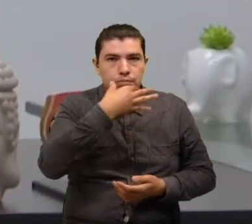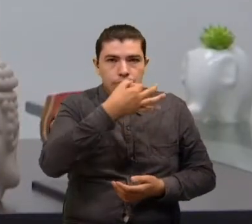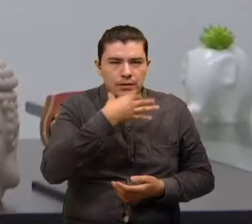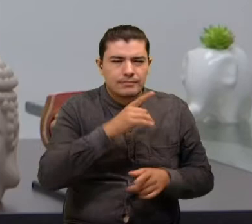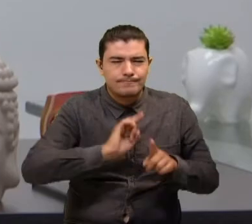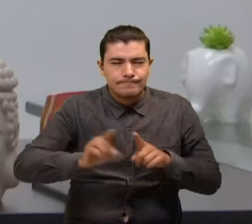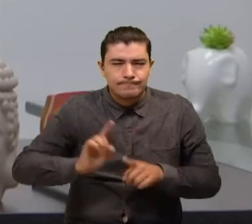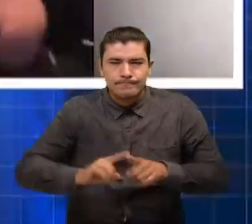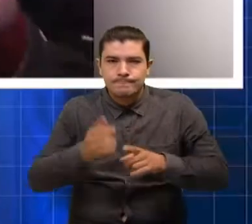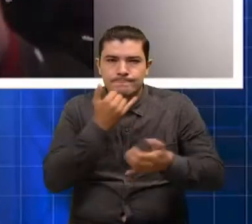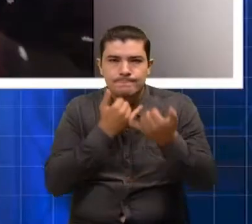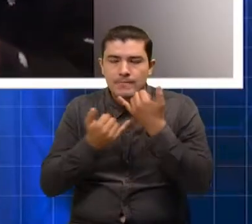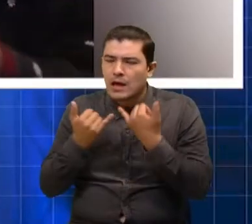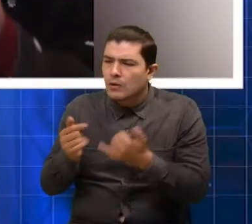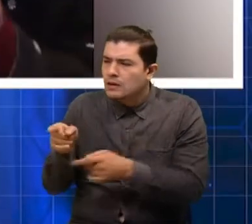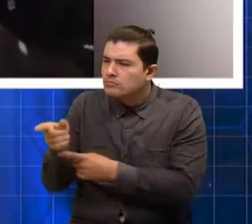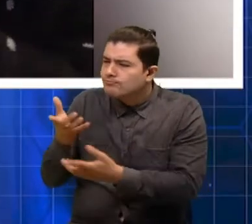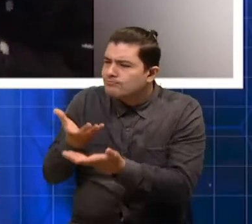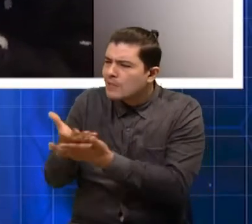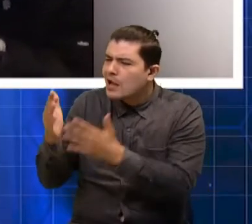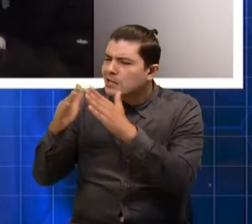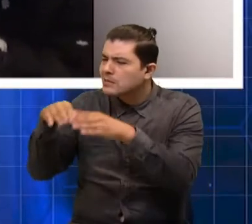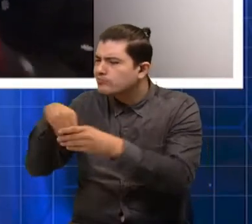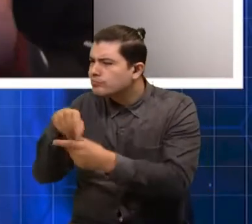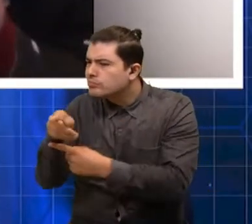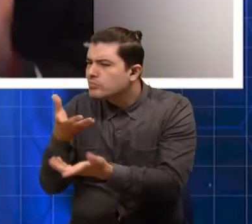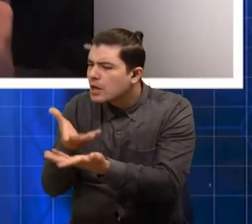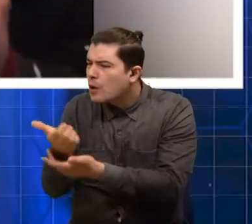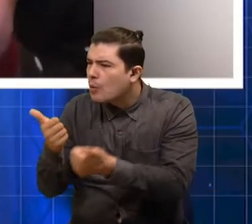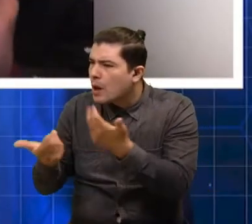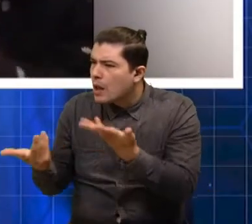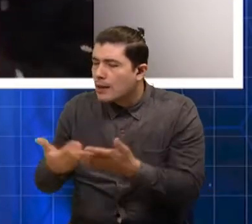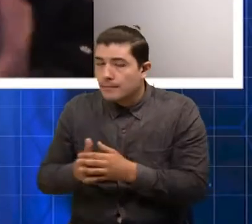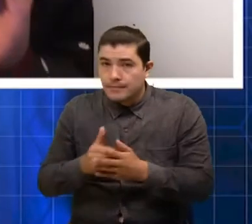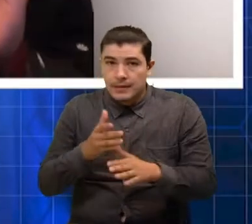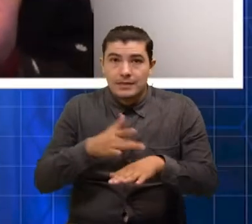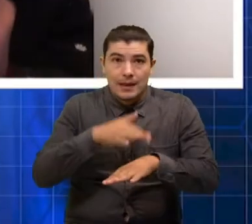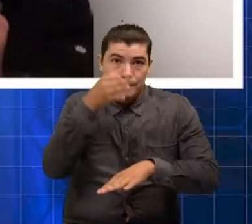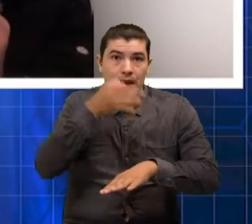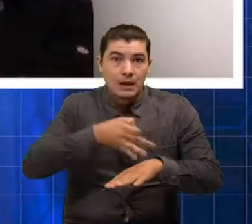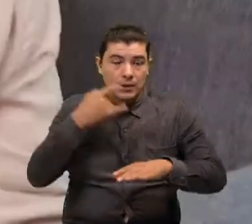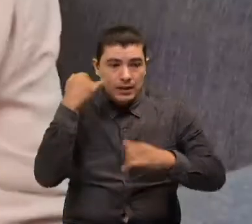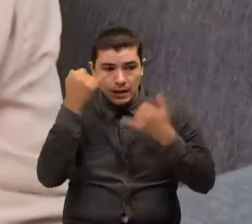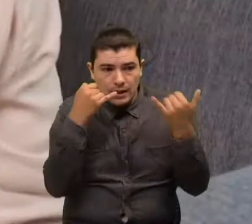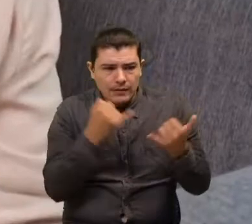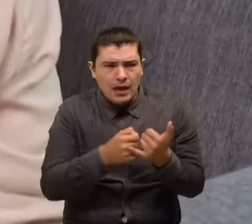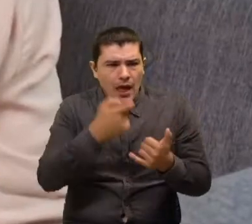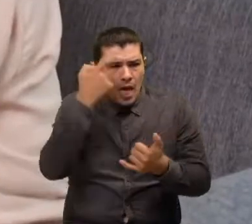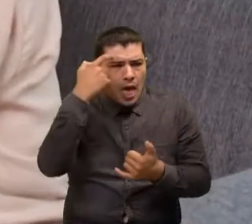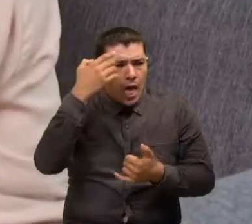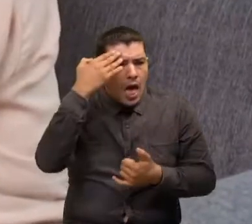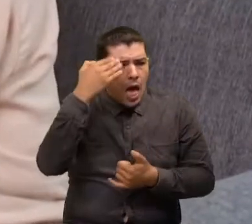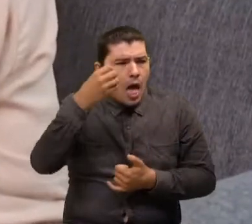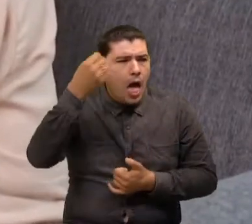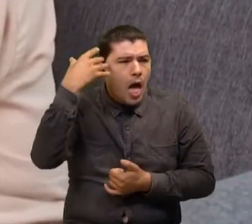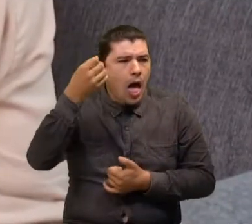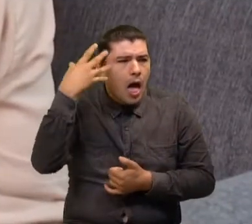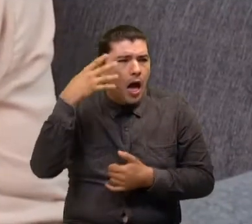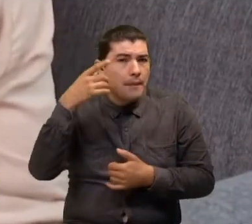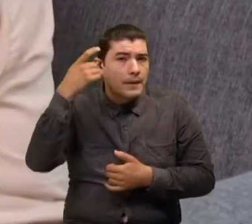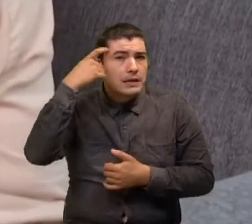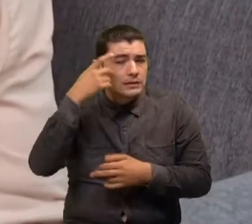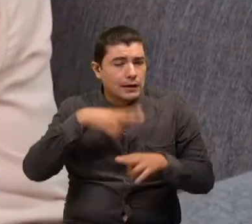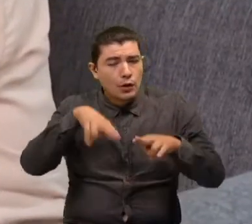de la tercera edad? Primero, la identificación temprana. No estigmatizar las fallas de memoria, no pensar que es normal